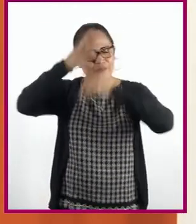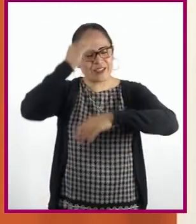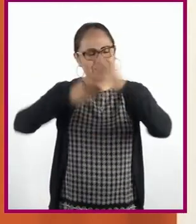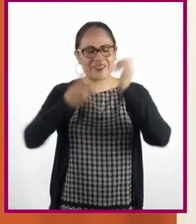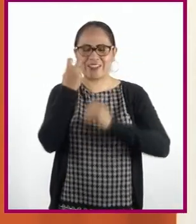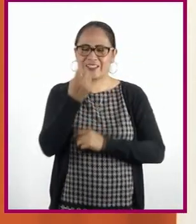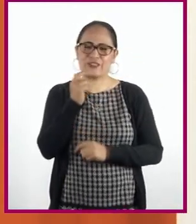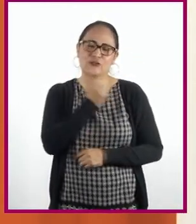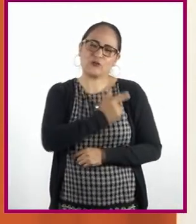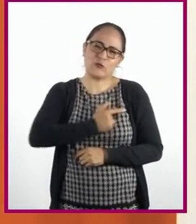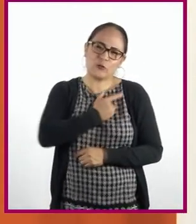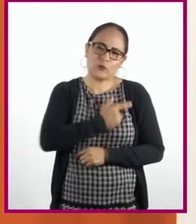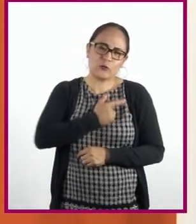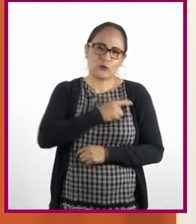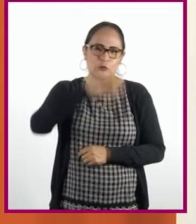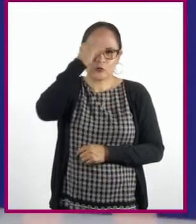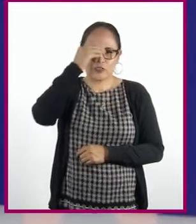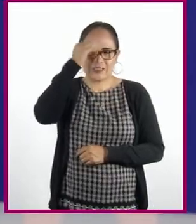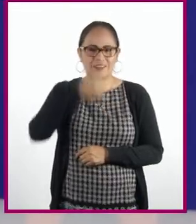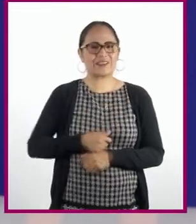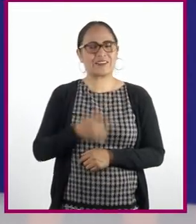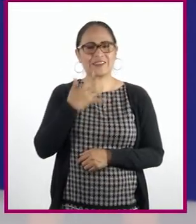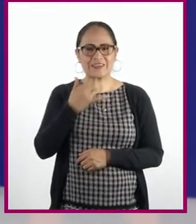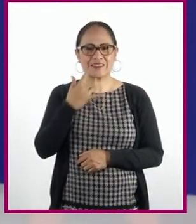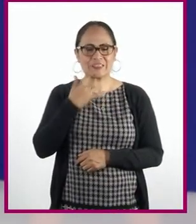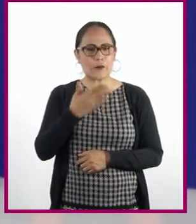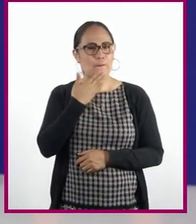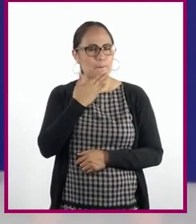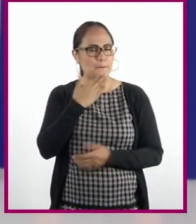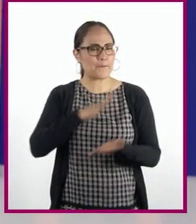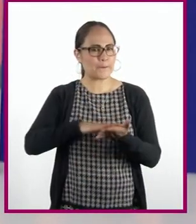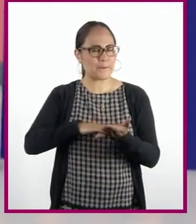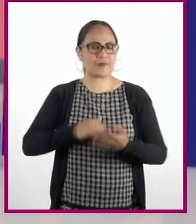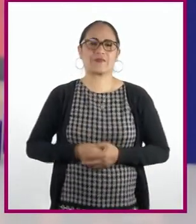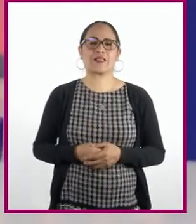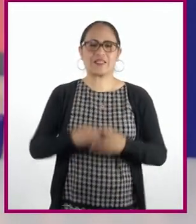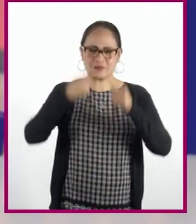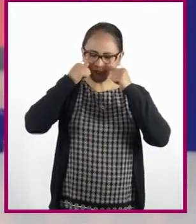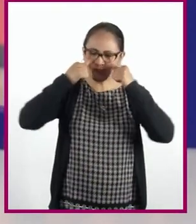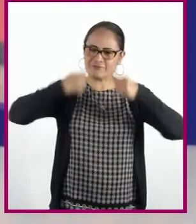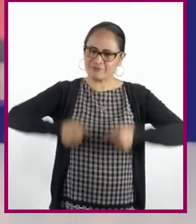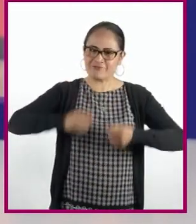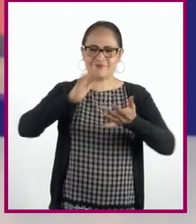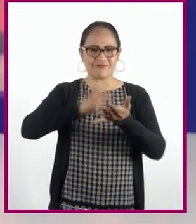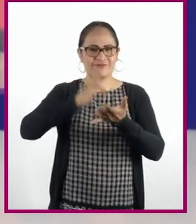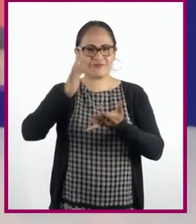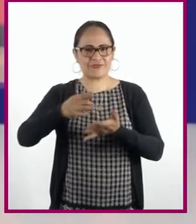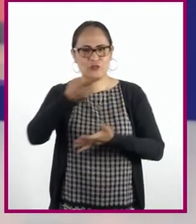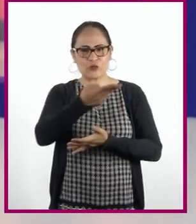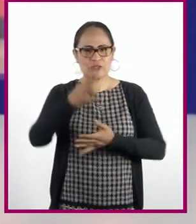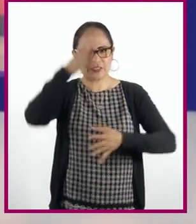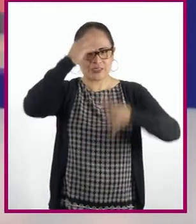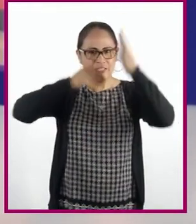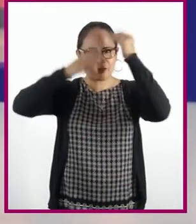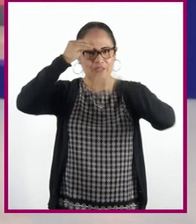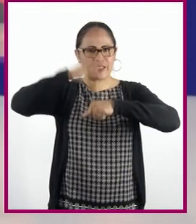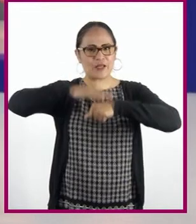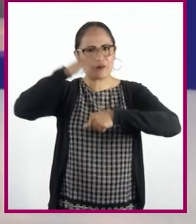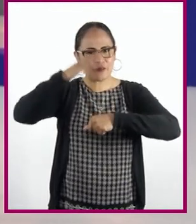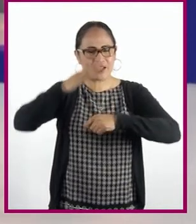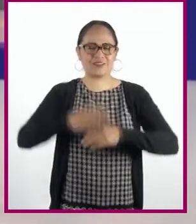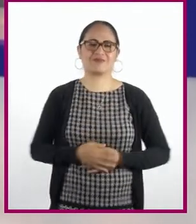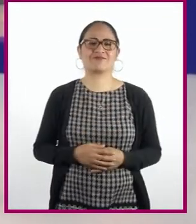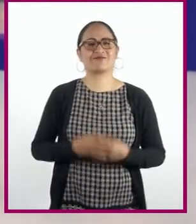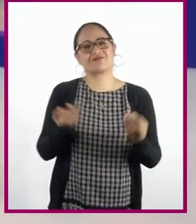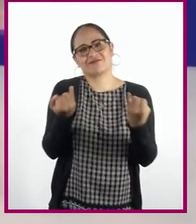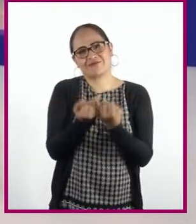agradezco su dedicación y esfuerzo. Les agradezco su atención y les invito a que continúen aprendiendo. Y por supuesto,